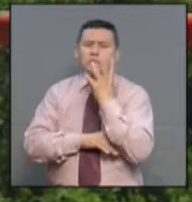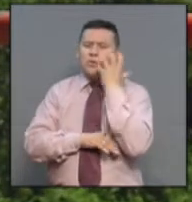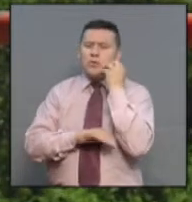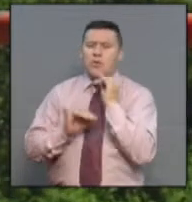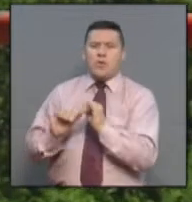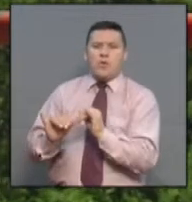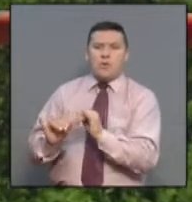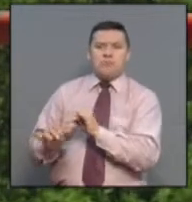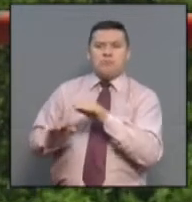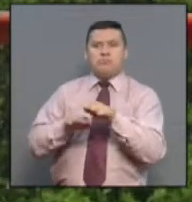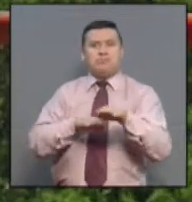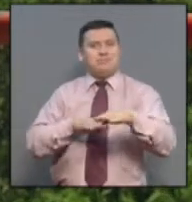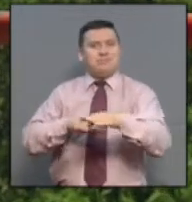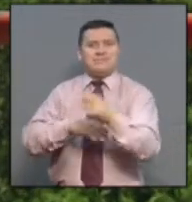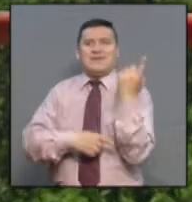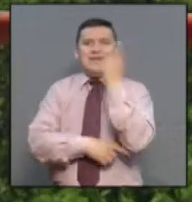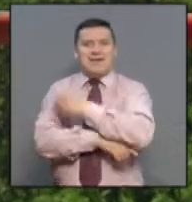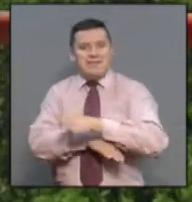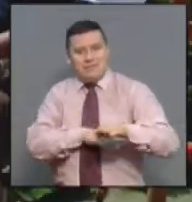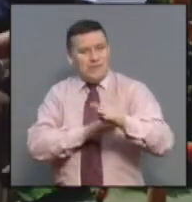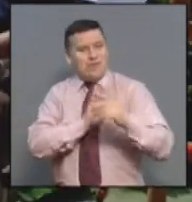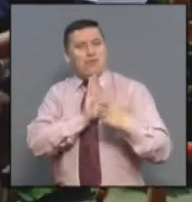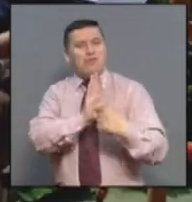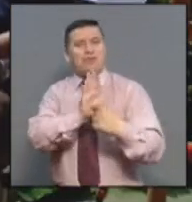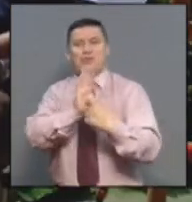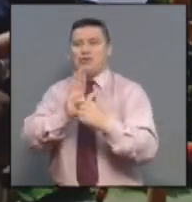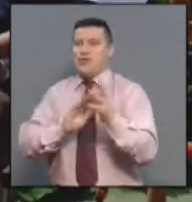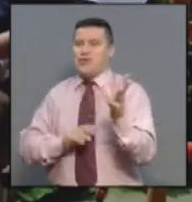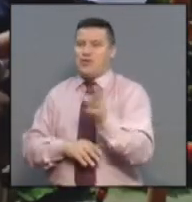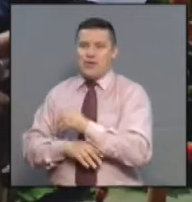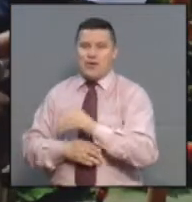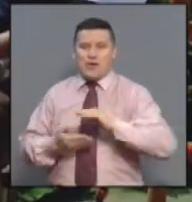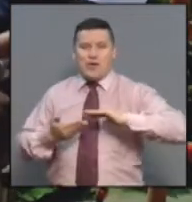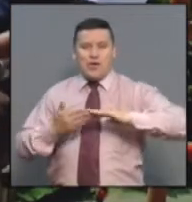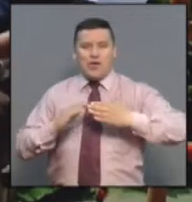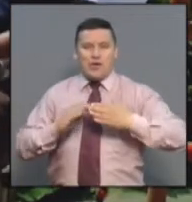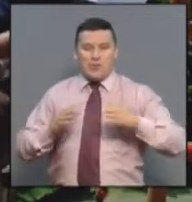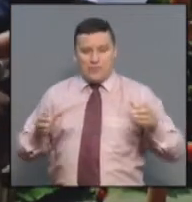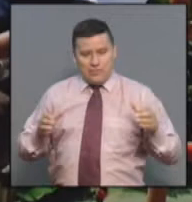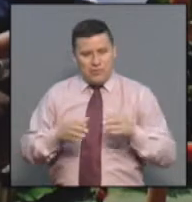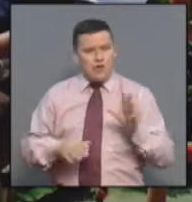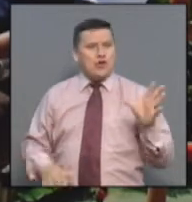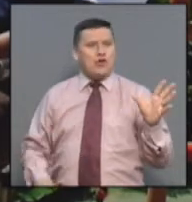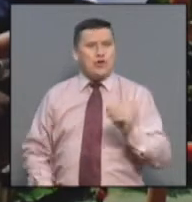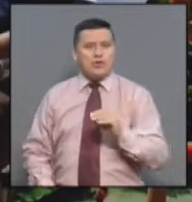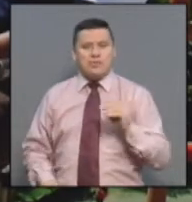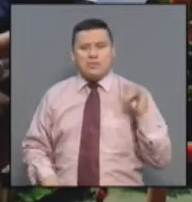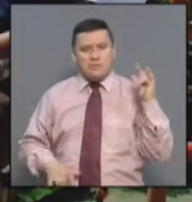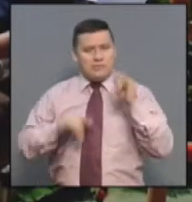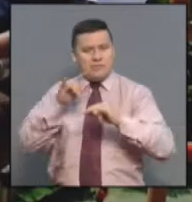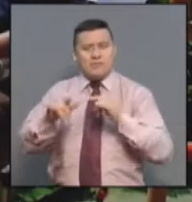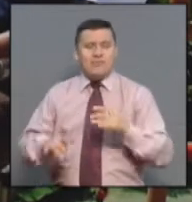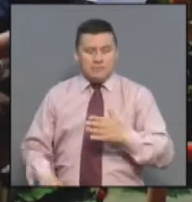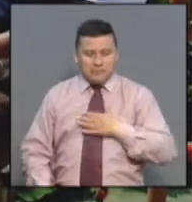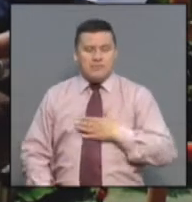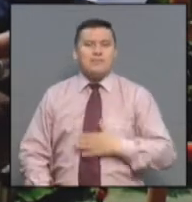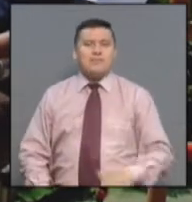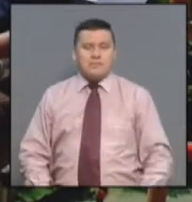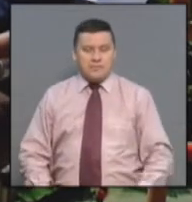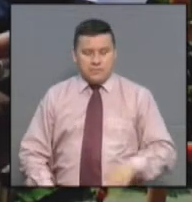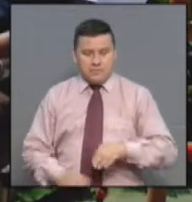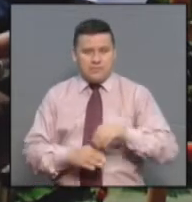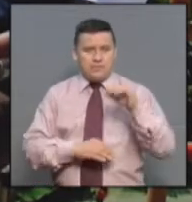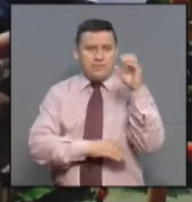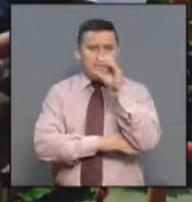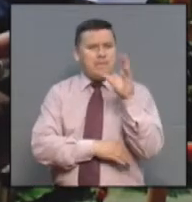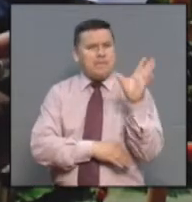estos carros, los sacan ese día para mostrárselos a toda la comunidad, a todos los turistas que vienen, y no solamente de Colombia,